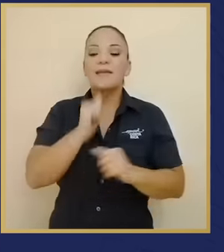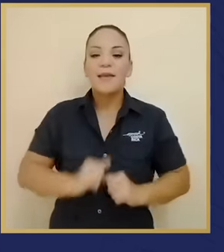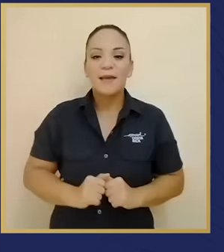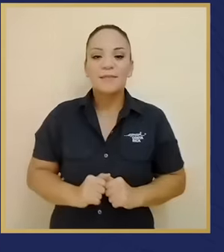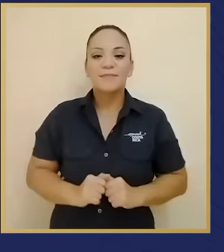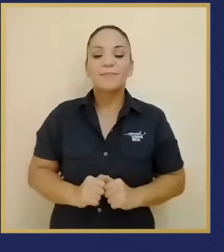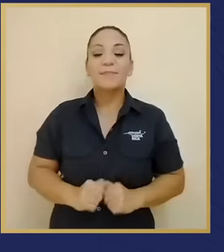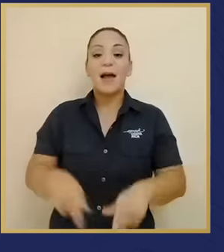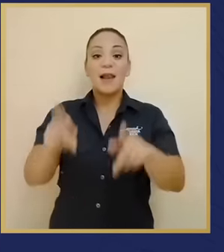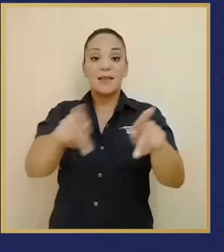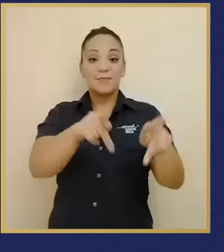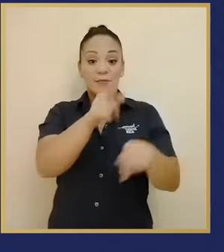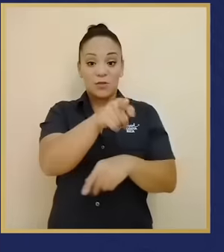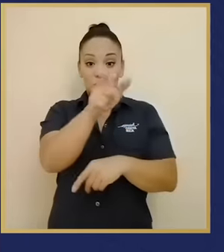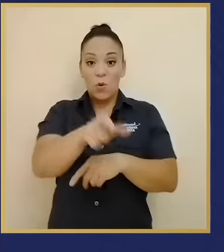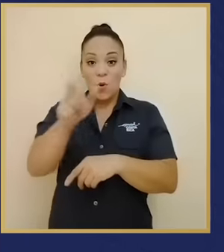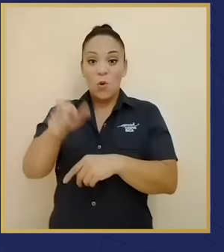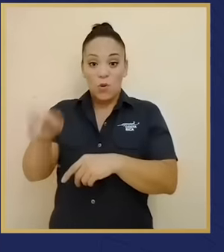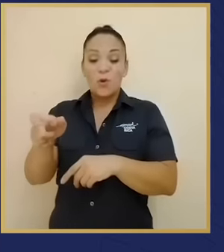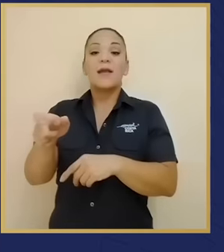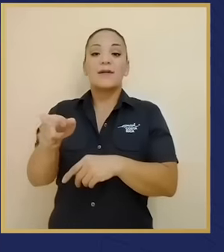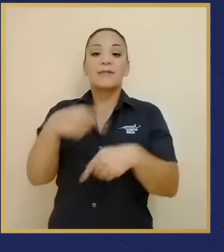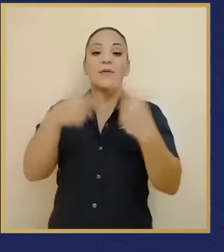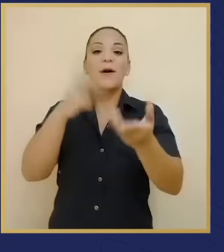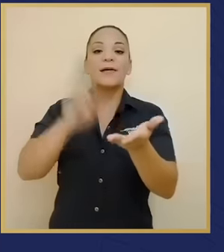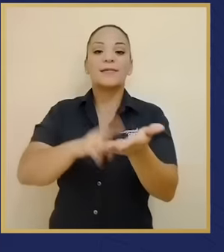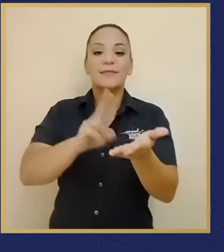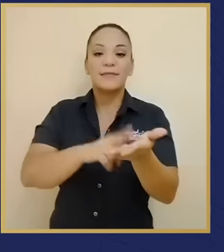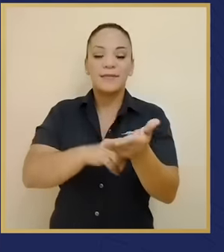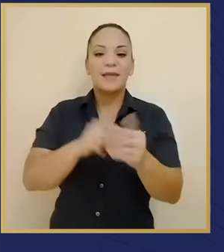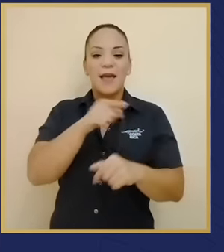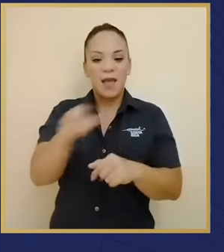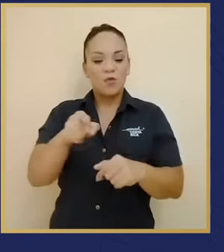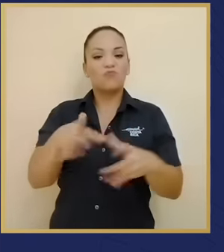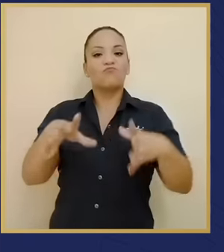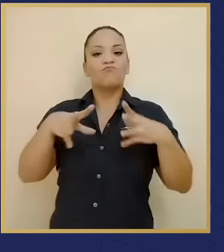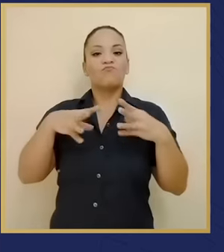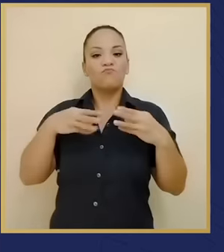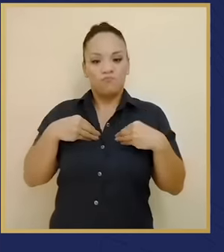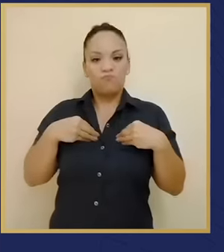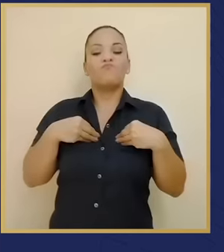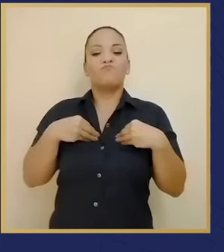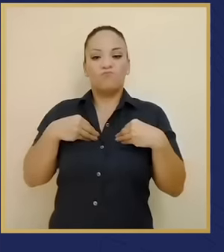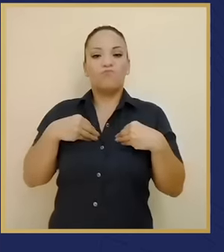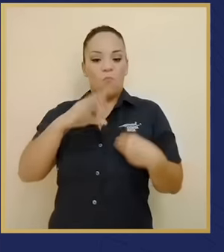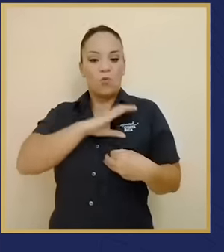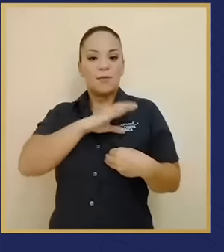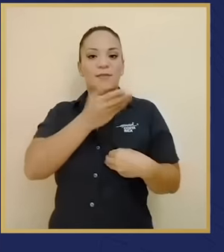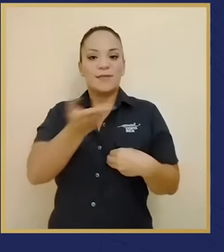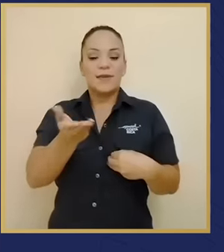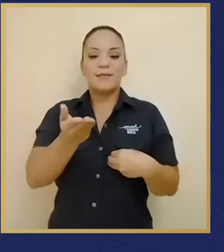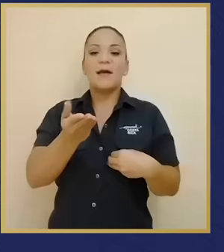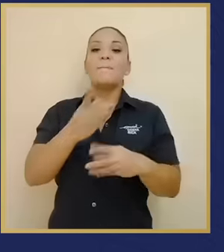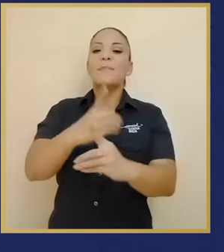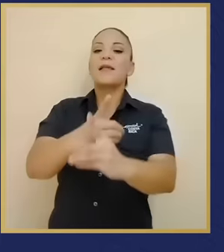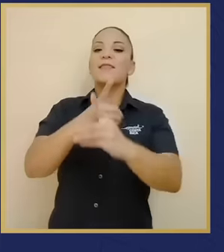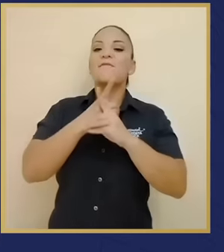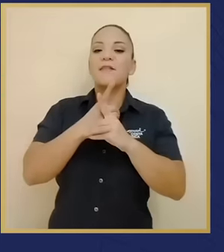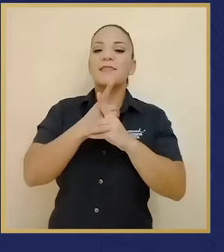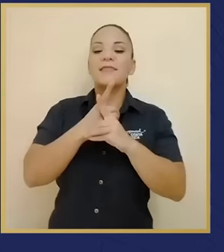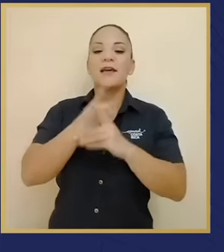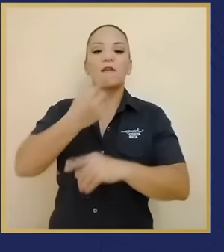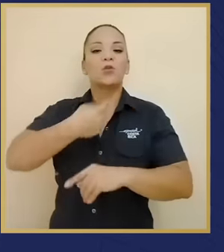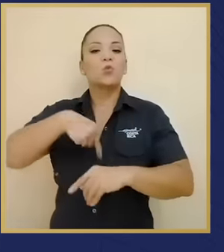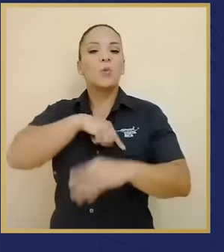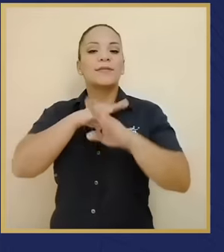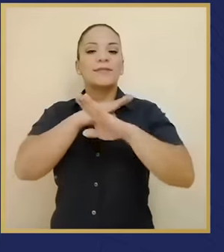reclutas que han dado un paso adelante para defender lo que más amamos los costarricenses,